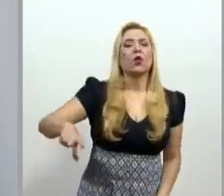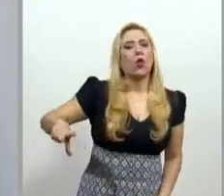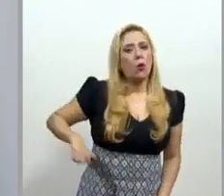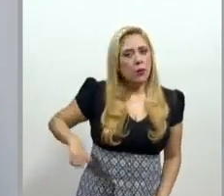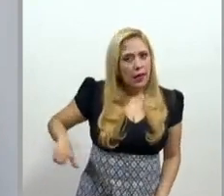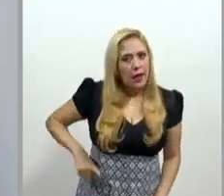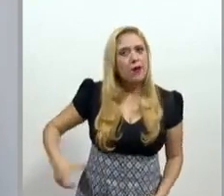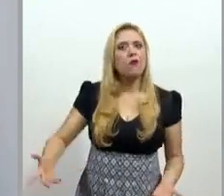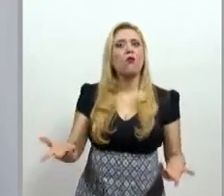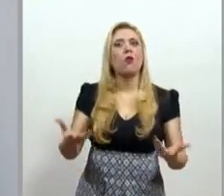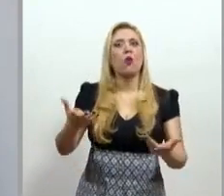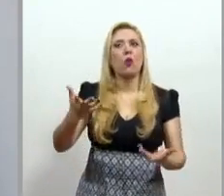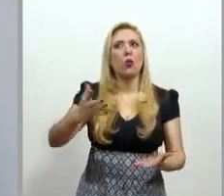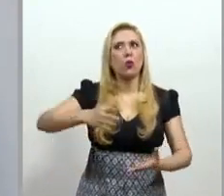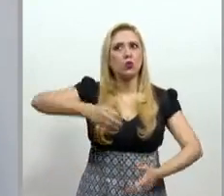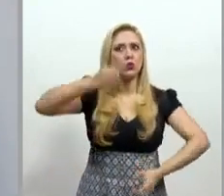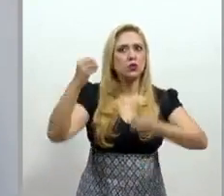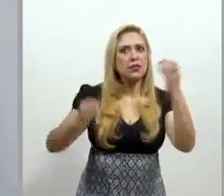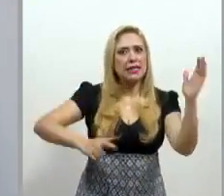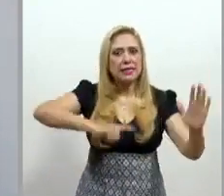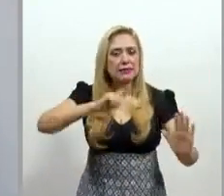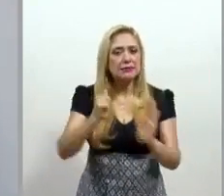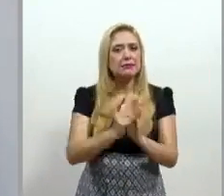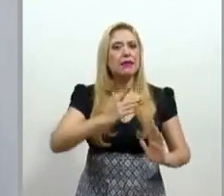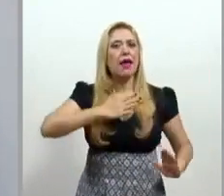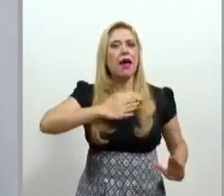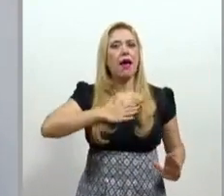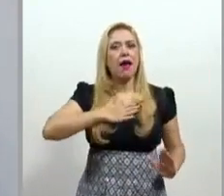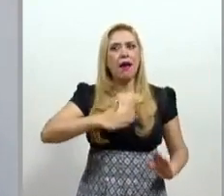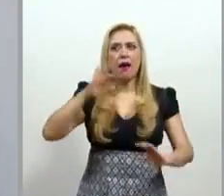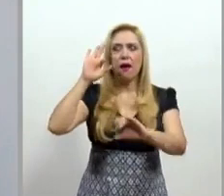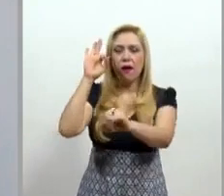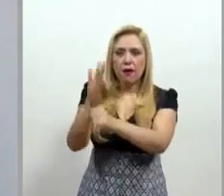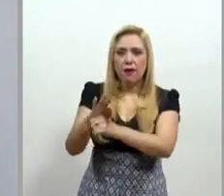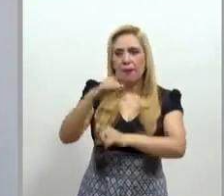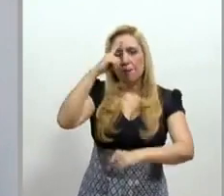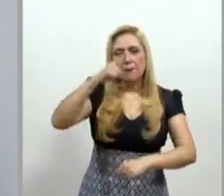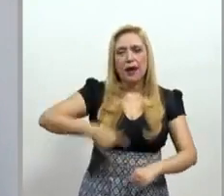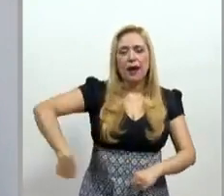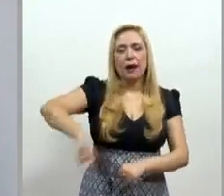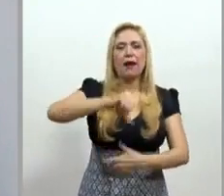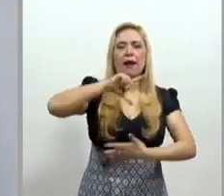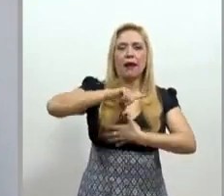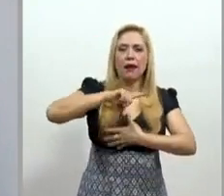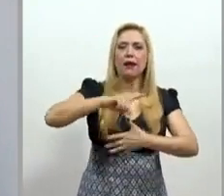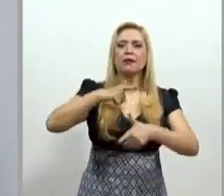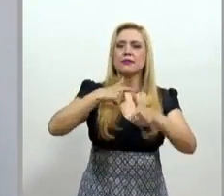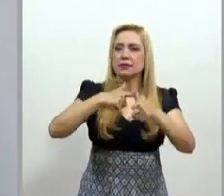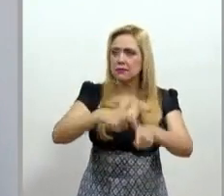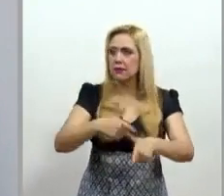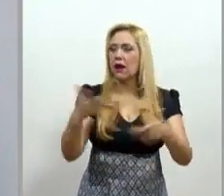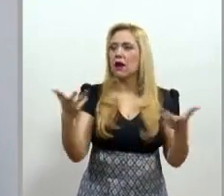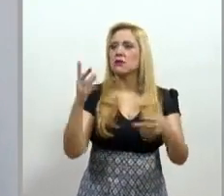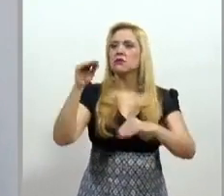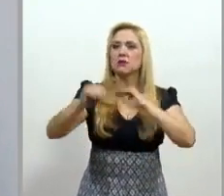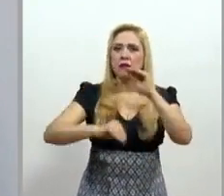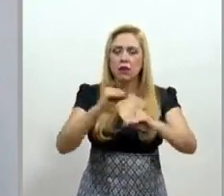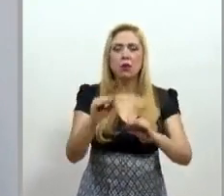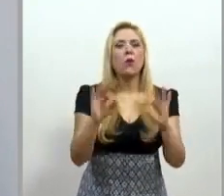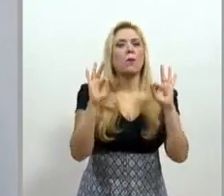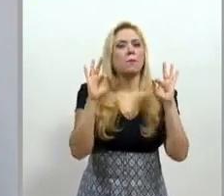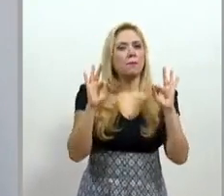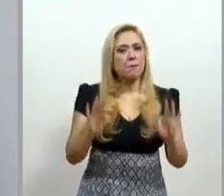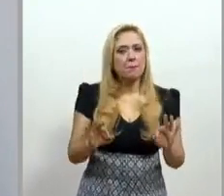justicia ambiental para que se generen entornos seguros y propicios en nuestros países y para que se generen medidas